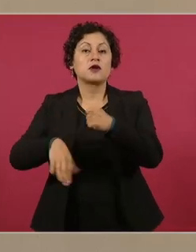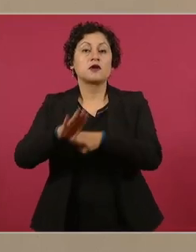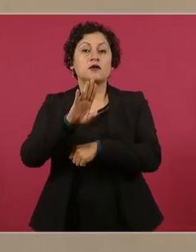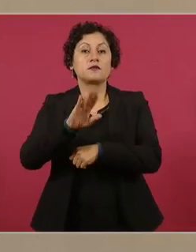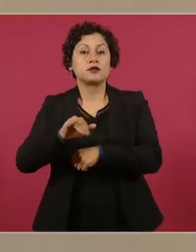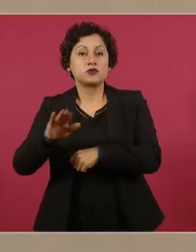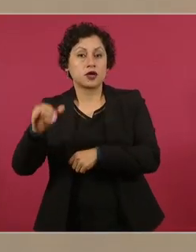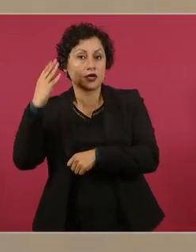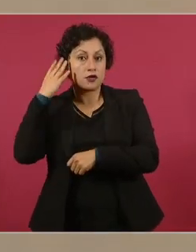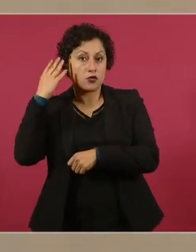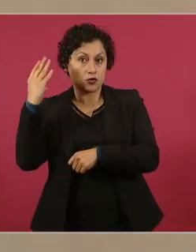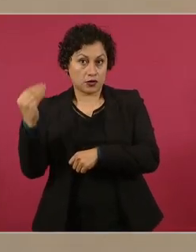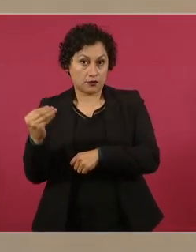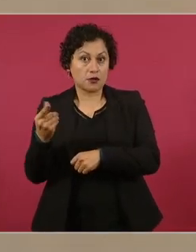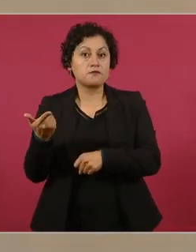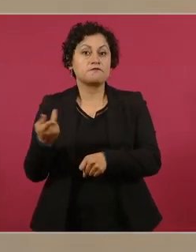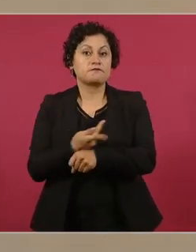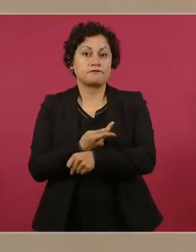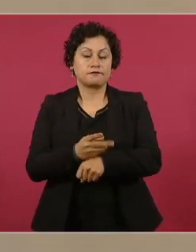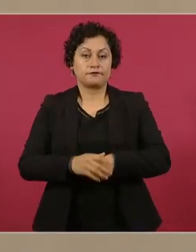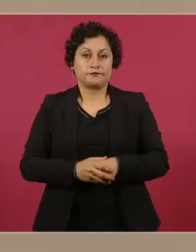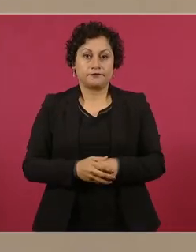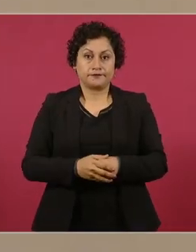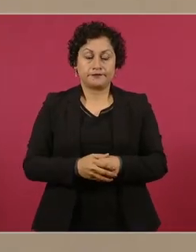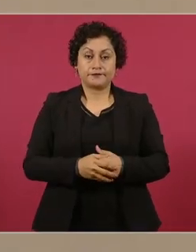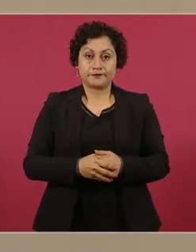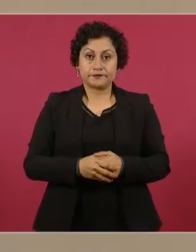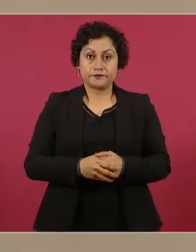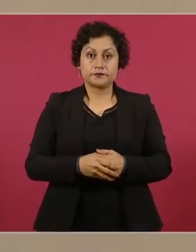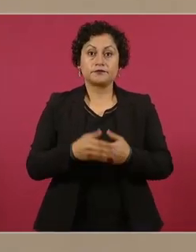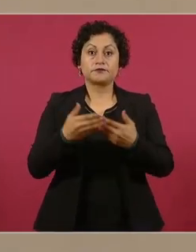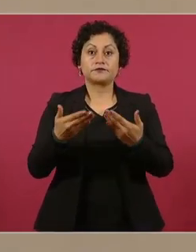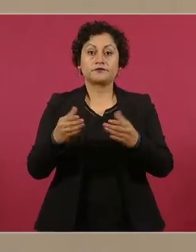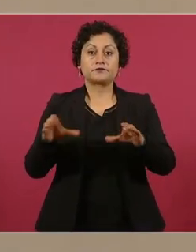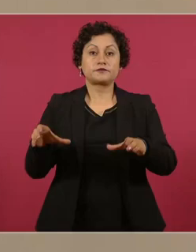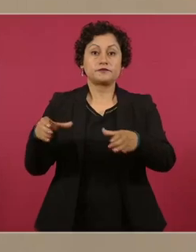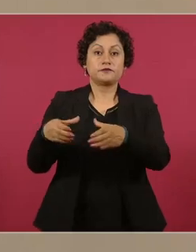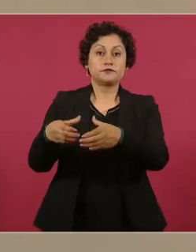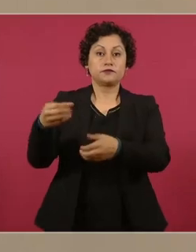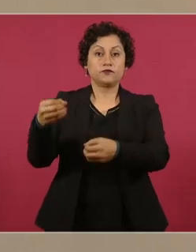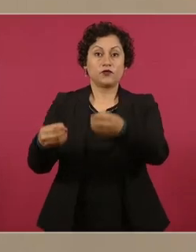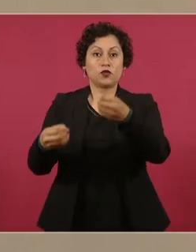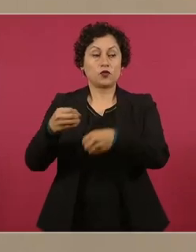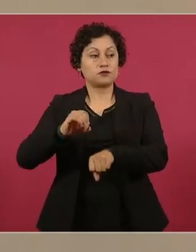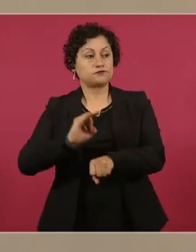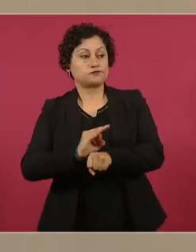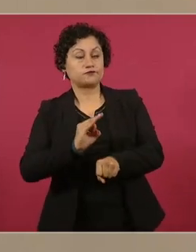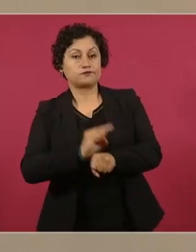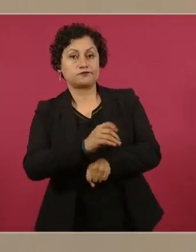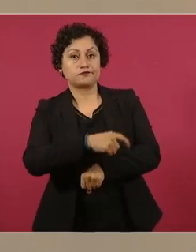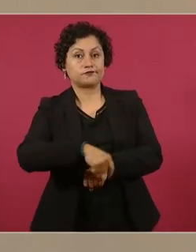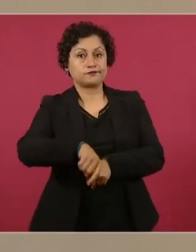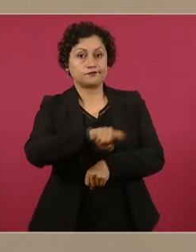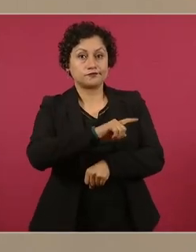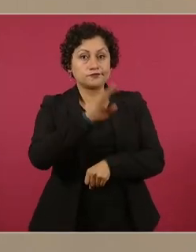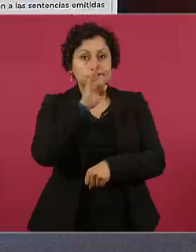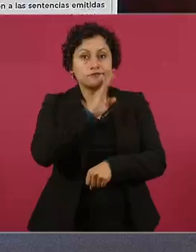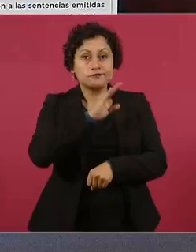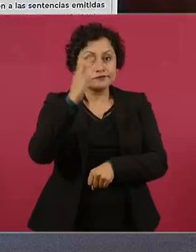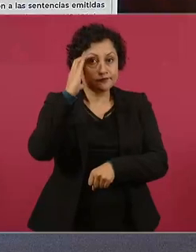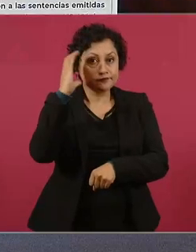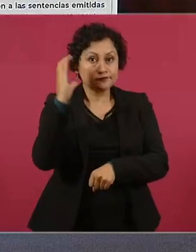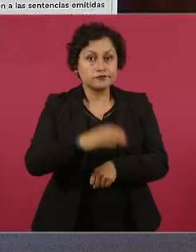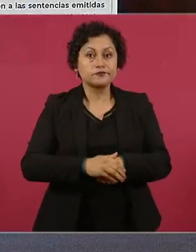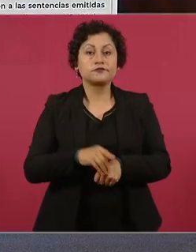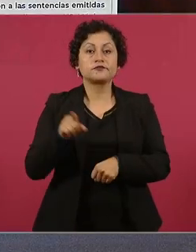Adelante, adelante. El caso de los jueces que favorecen a presuntos delincuentes. Tenemos el amparo